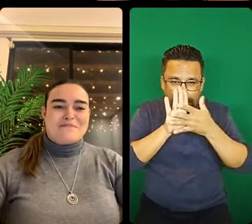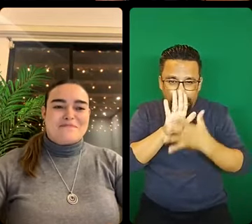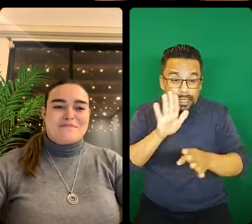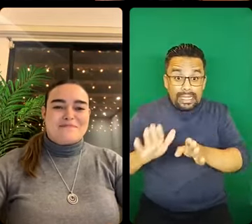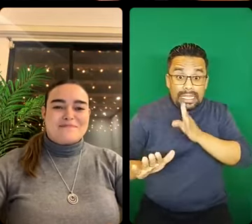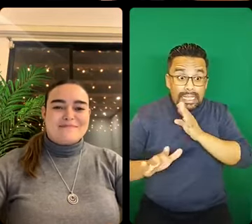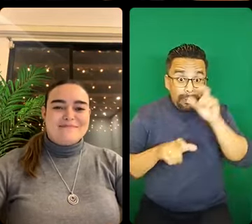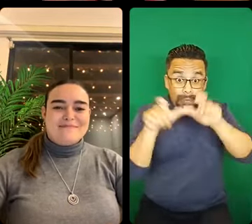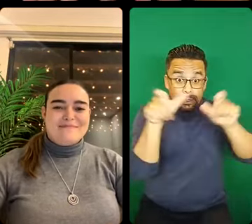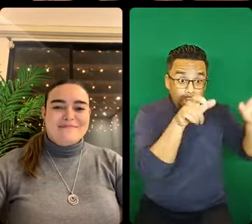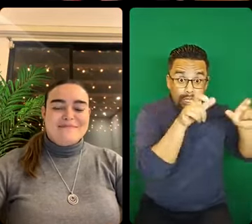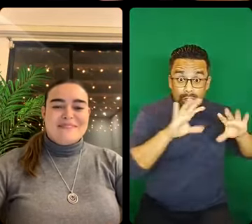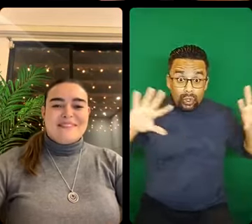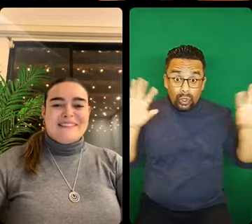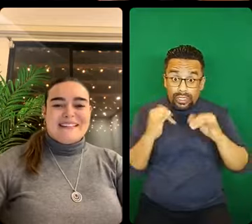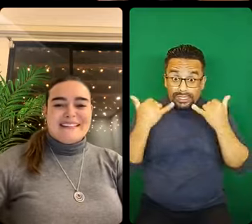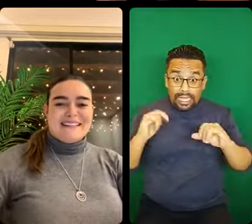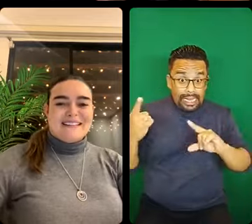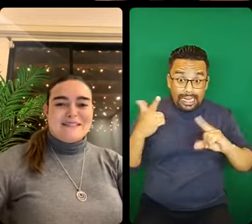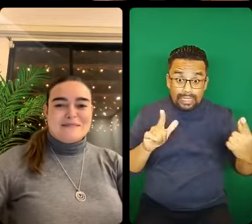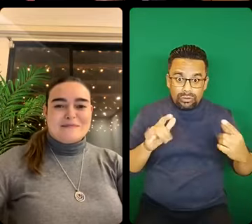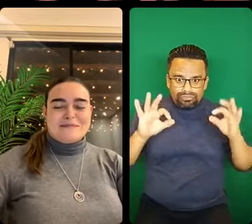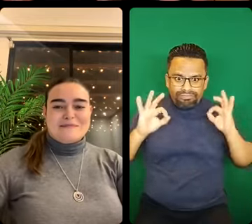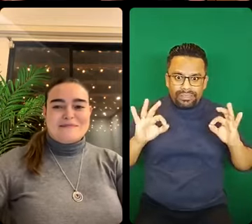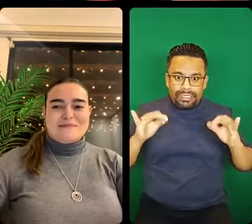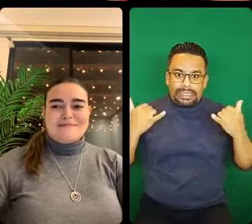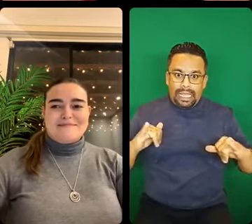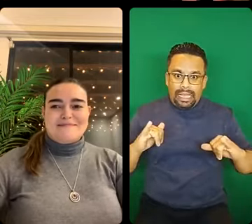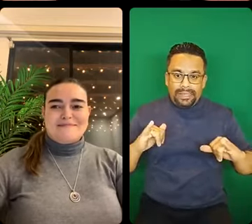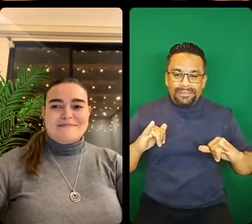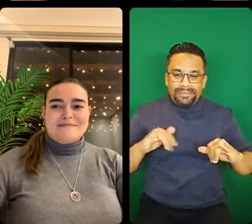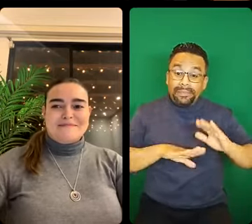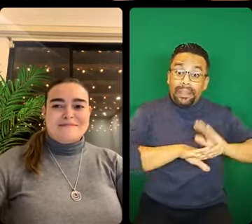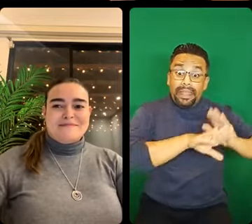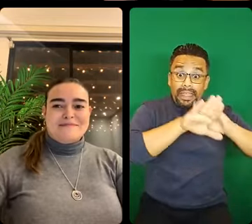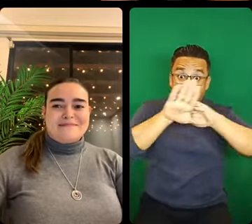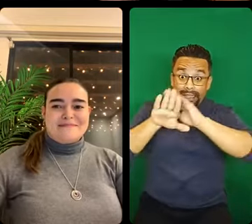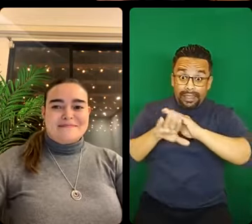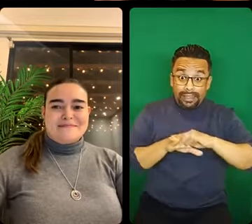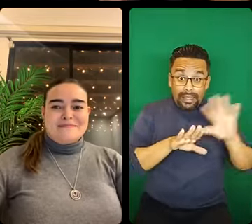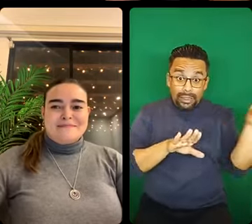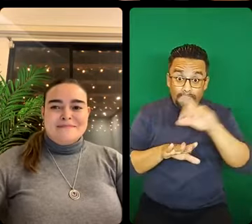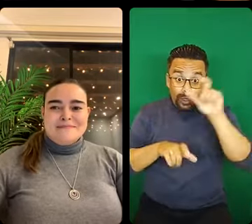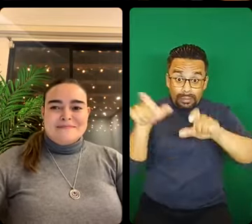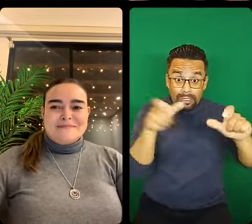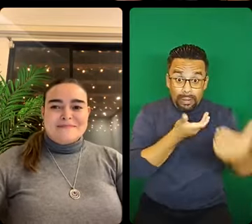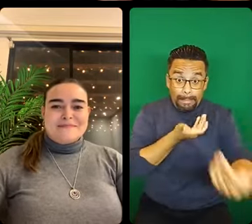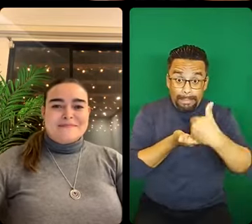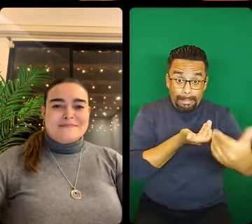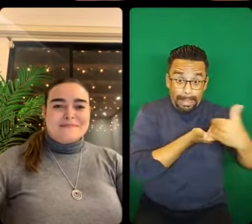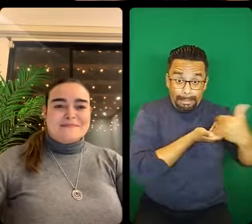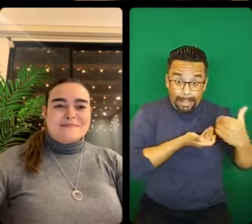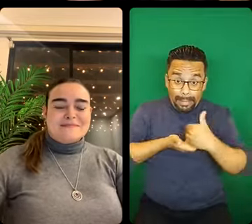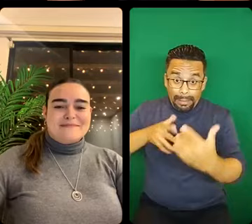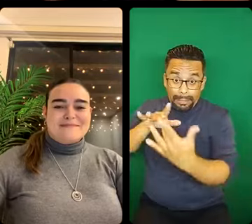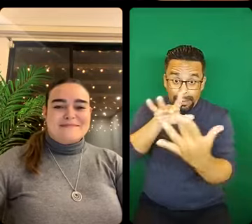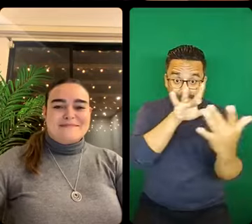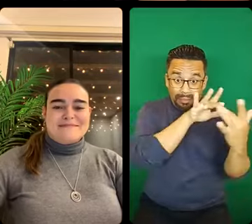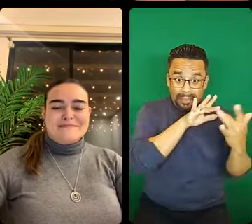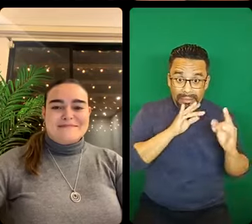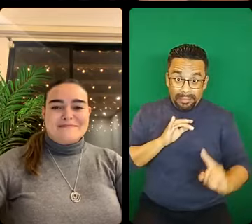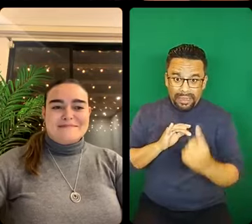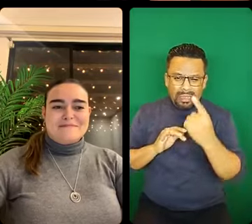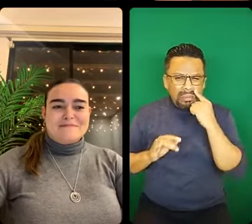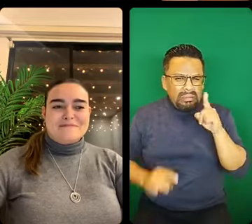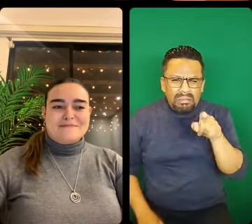este momento quedaron en la selección oficial. Para todas las personas que se están conectando por primera vez y que no saben de qué les estoy hablando,